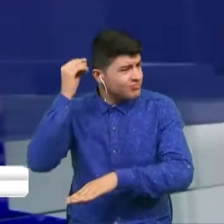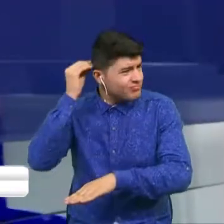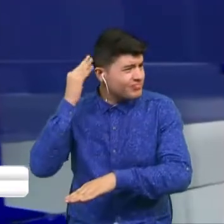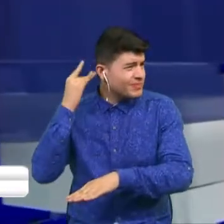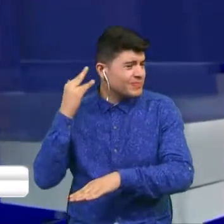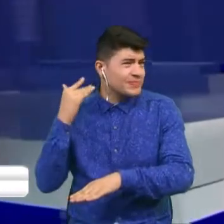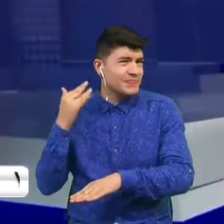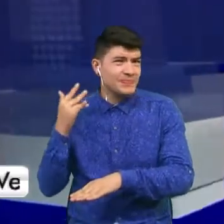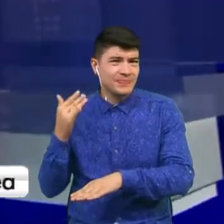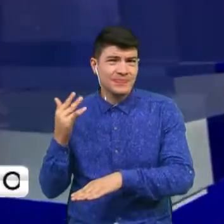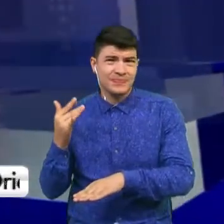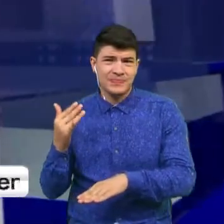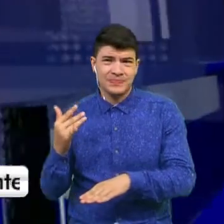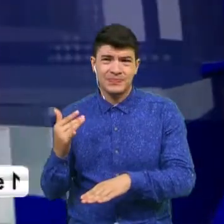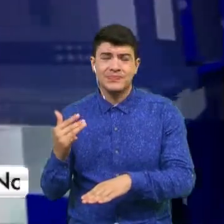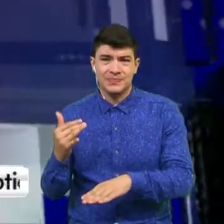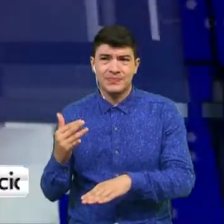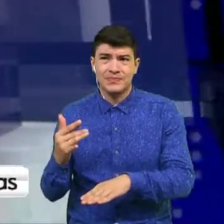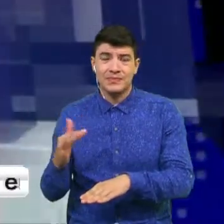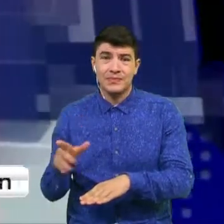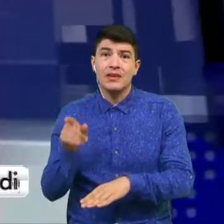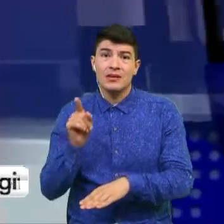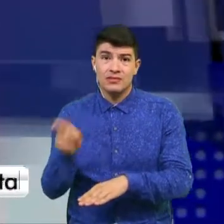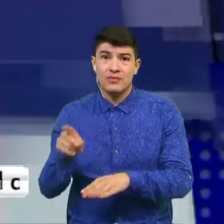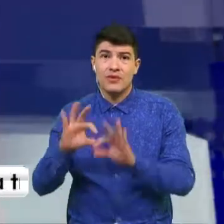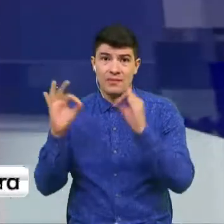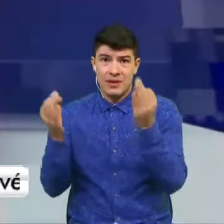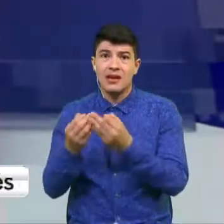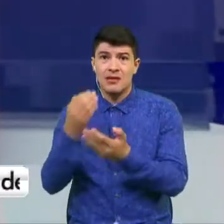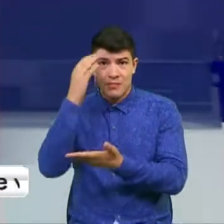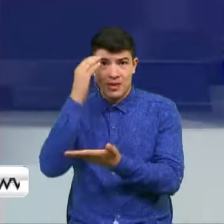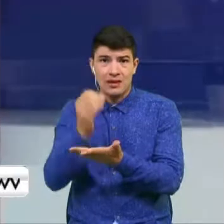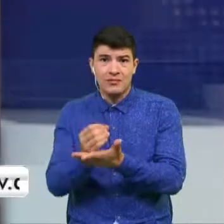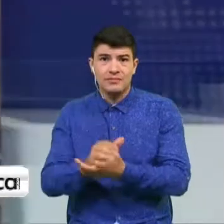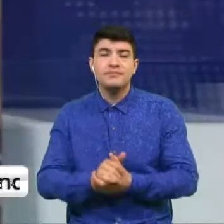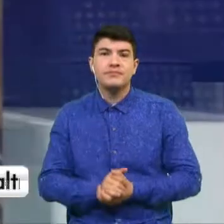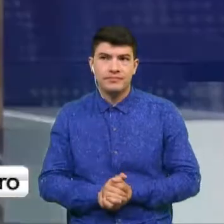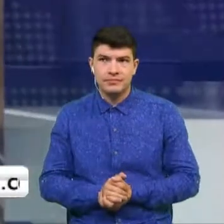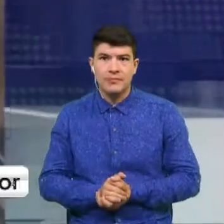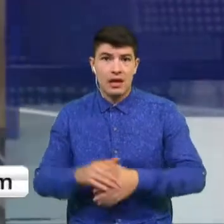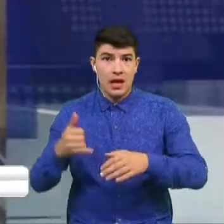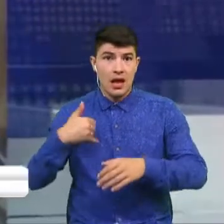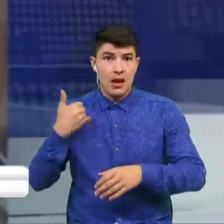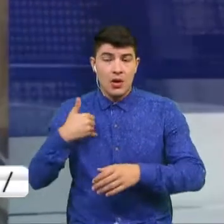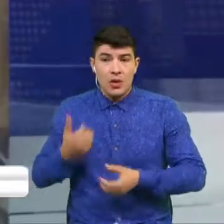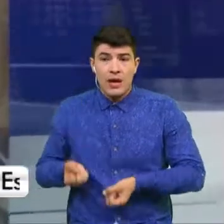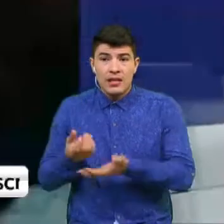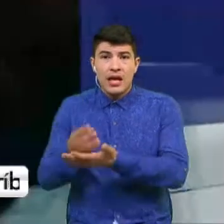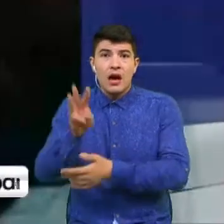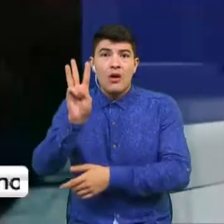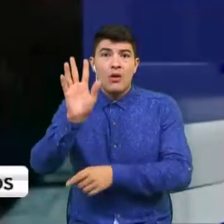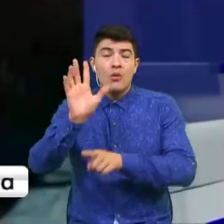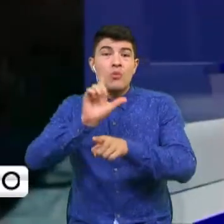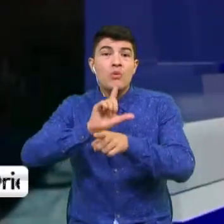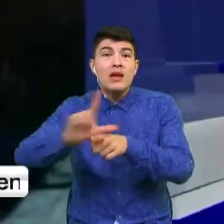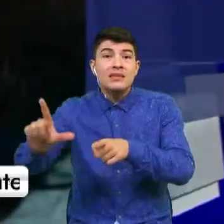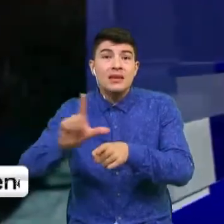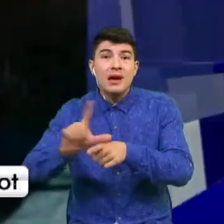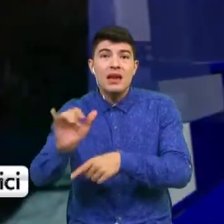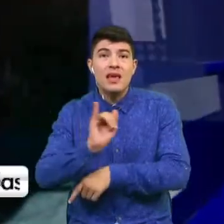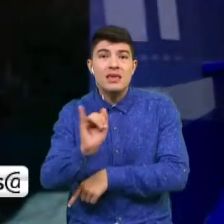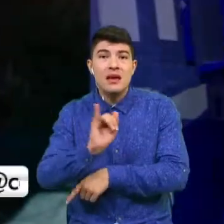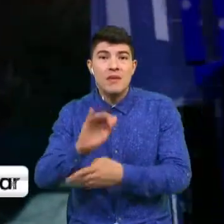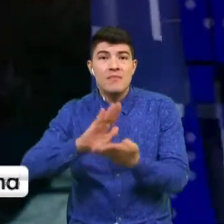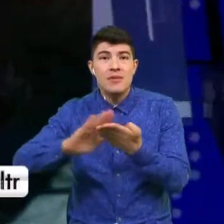y politraumatismos, aseguraron sus familiares. A la joven le fueron dados 8 días de incapacidad.